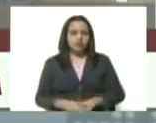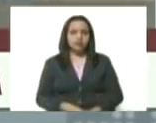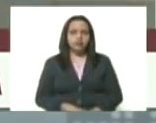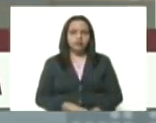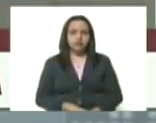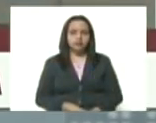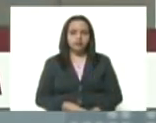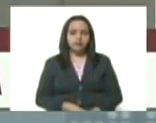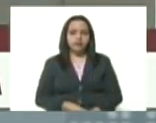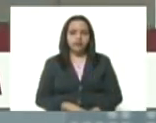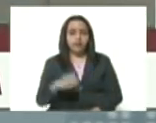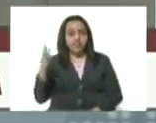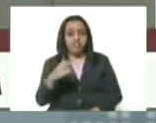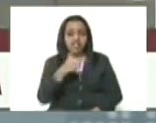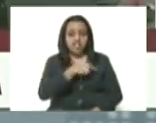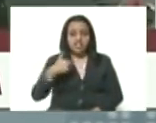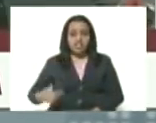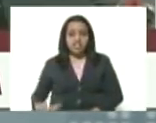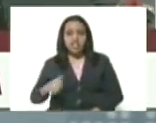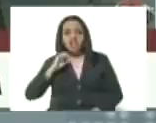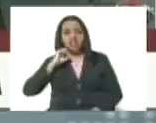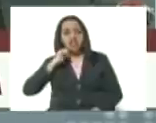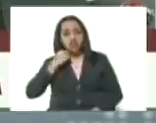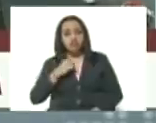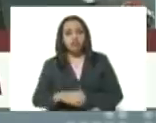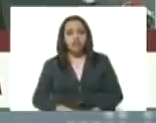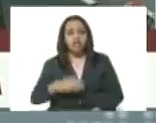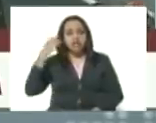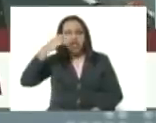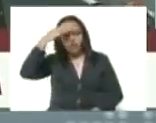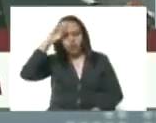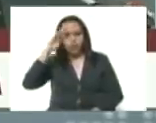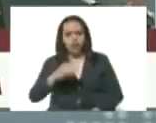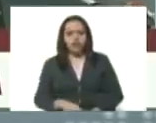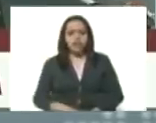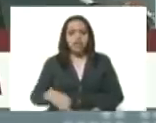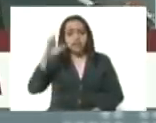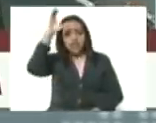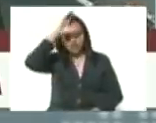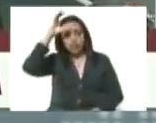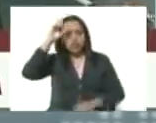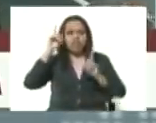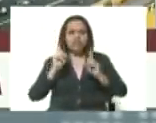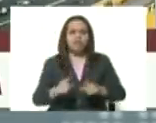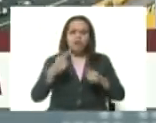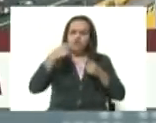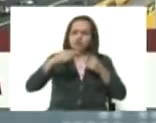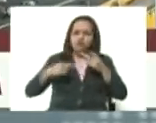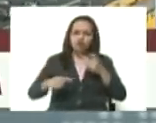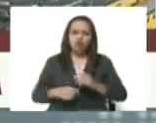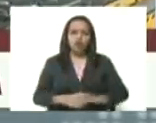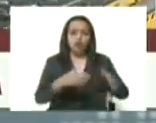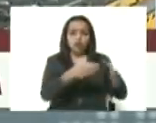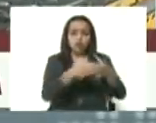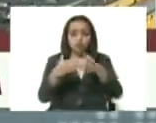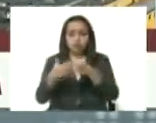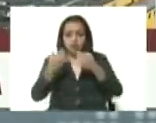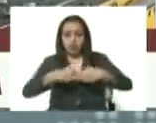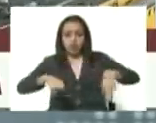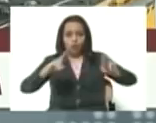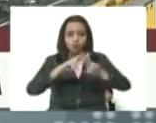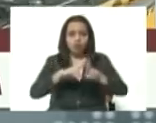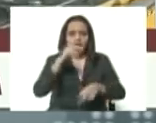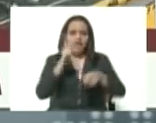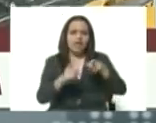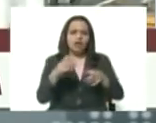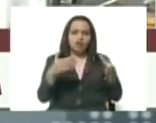de China, de Rusia, de Cuba, de Turquía y también de todas las agencias de Naciones Unidas y algunas